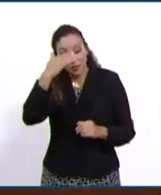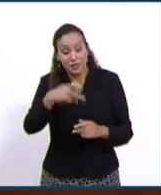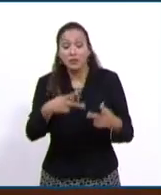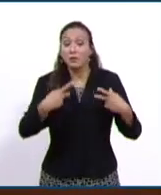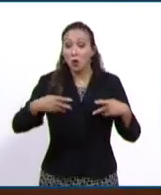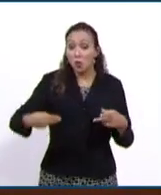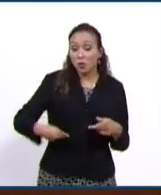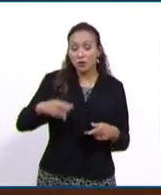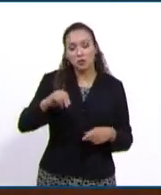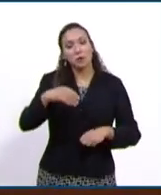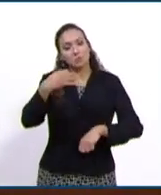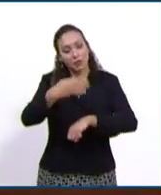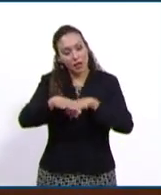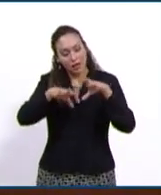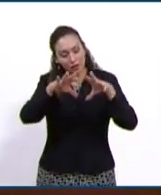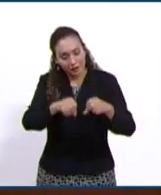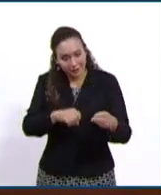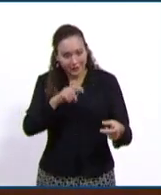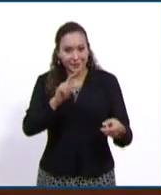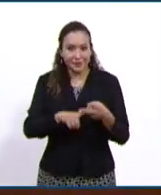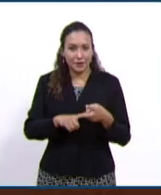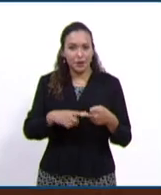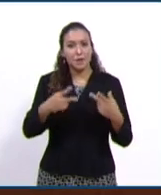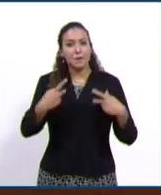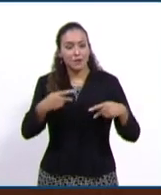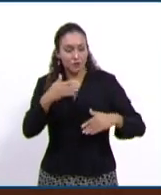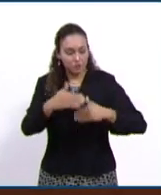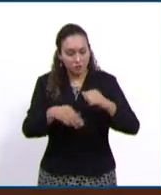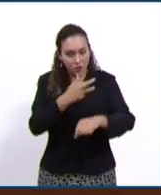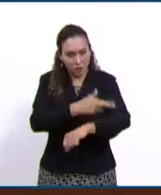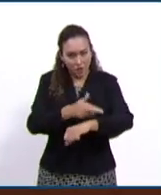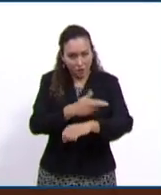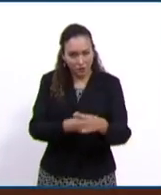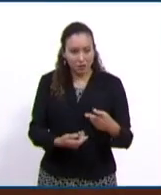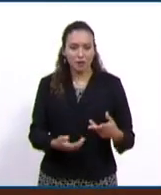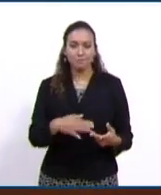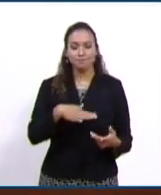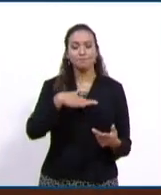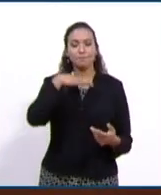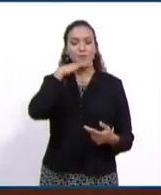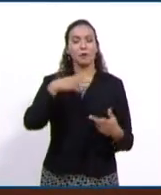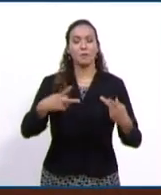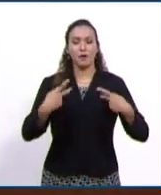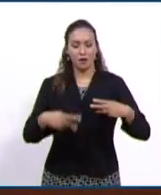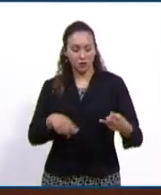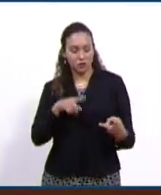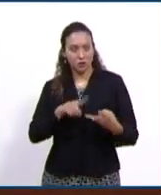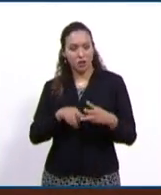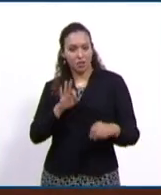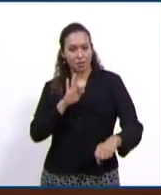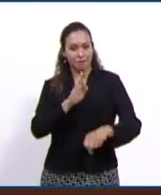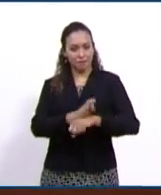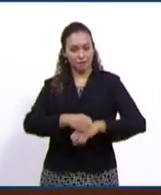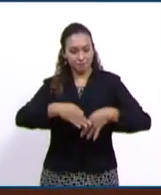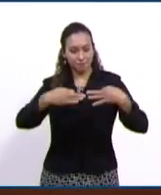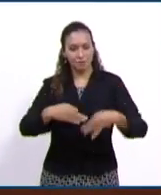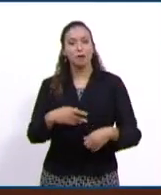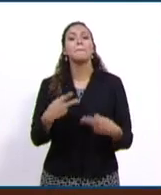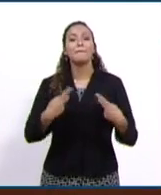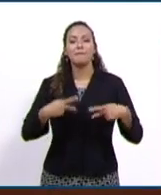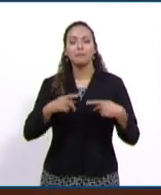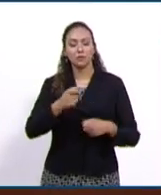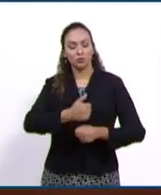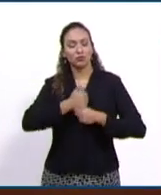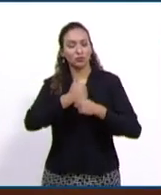debido proceso, la integridad personal, la defensa adecuada y los derechos de las víctimas y